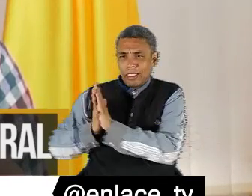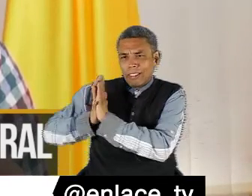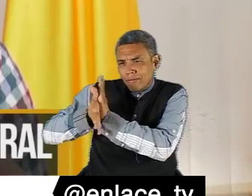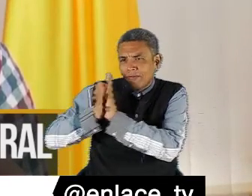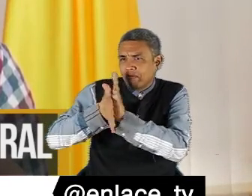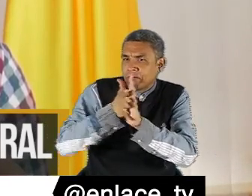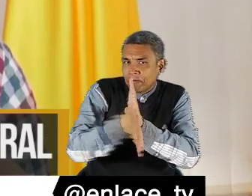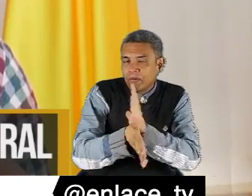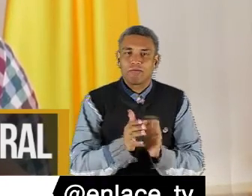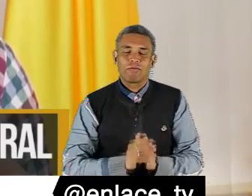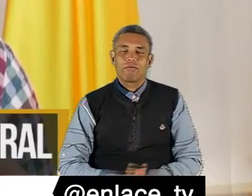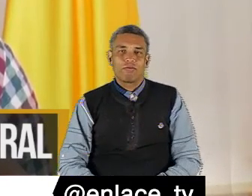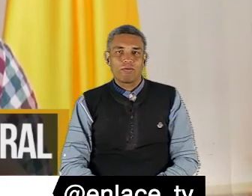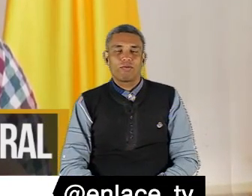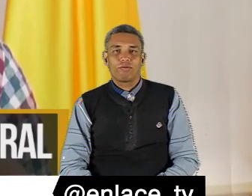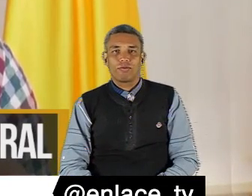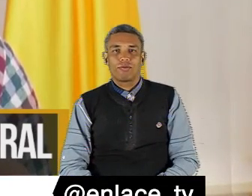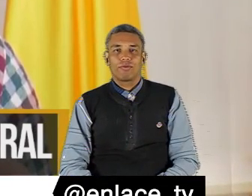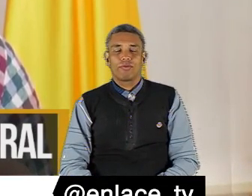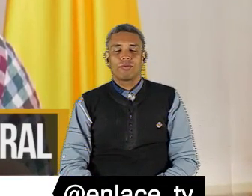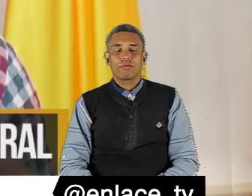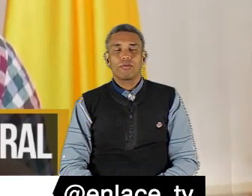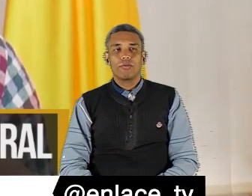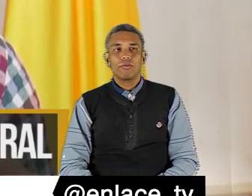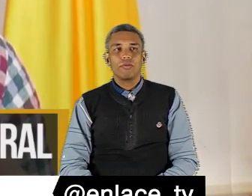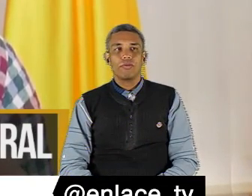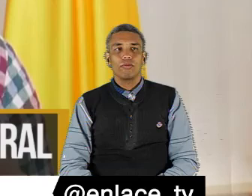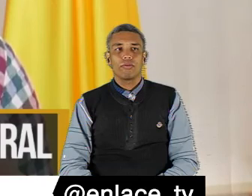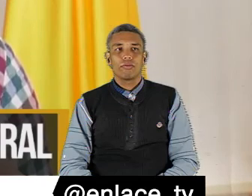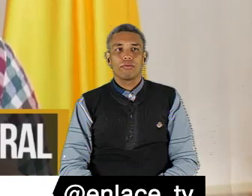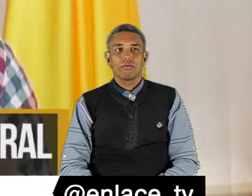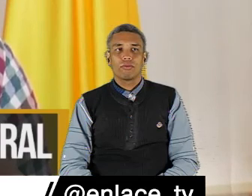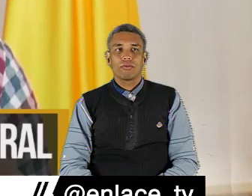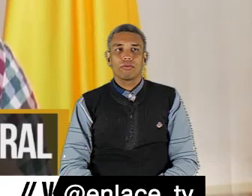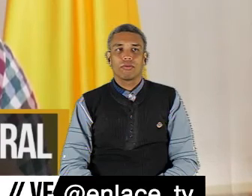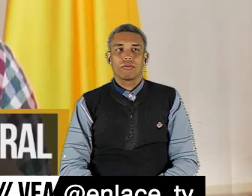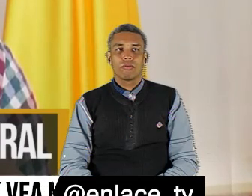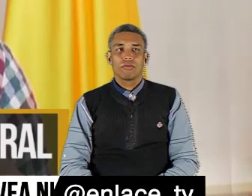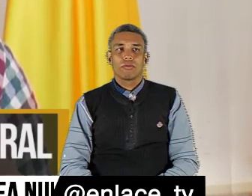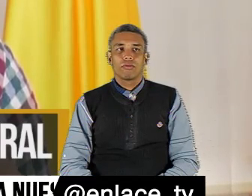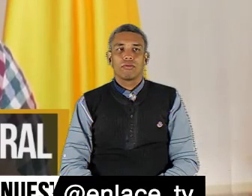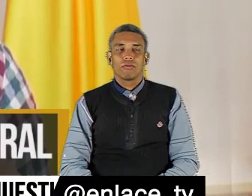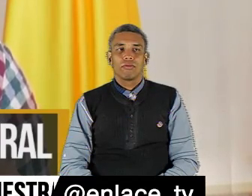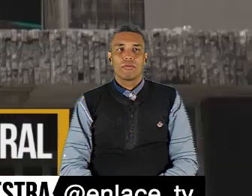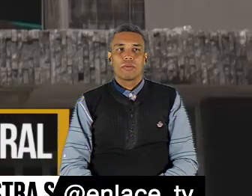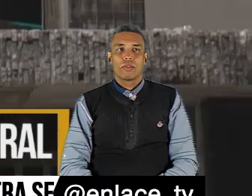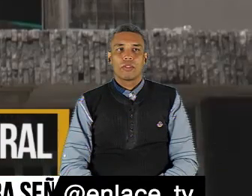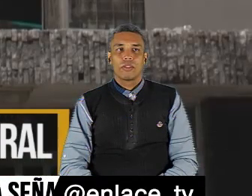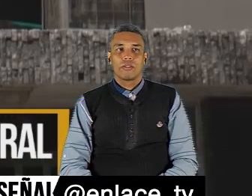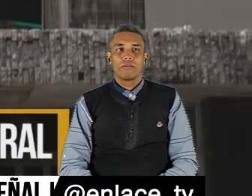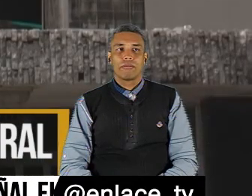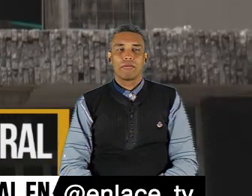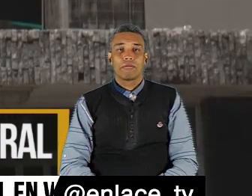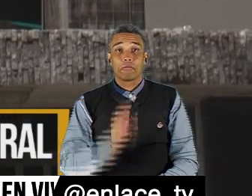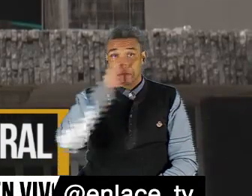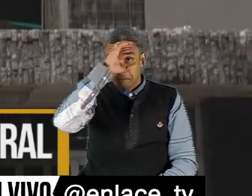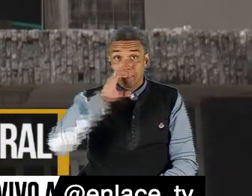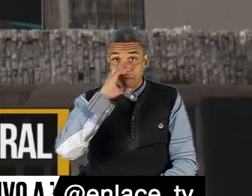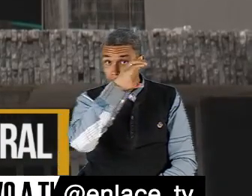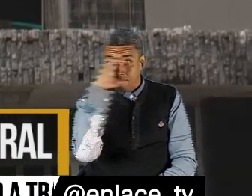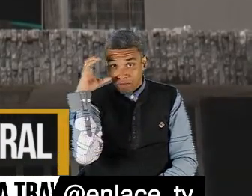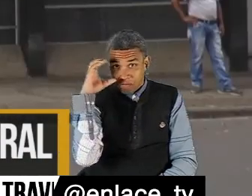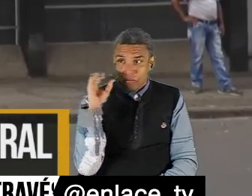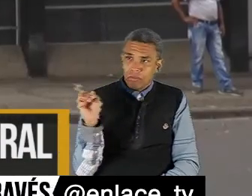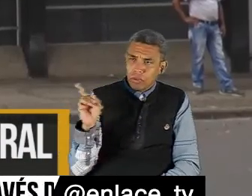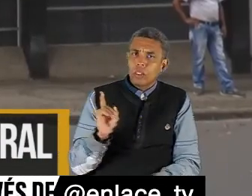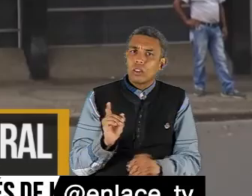con el insumo que nos ayuda a desarrollar el subsidio familiar en Barranca Bermeja. La Caja de Compensación Familiar Cafaba